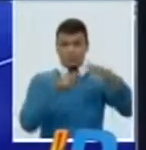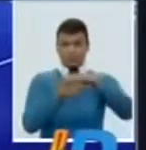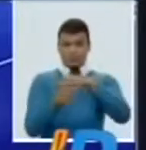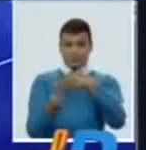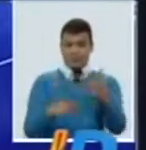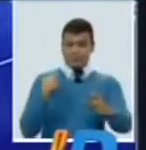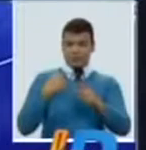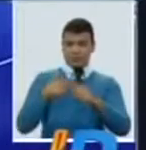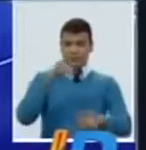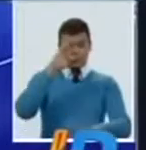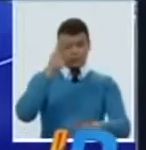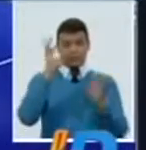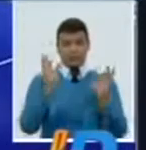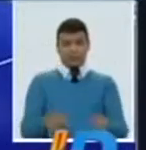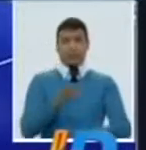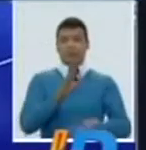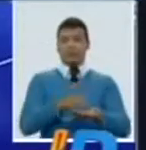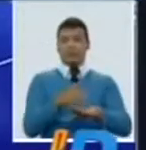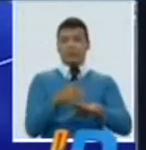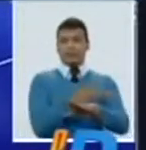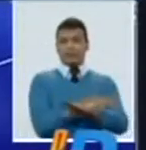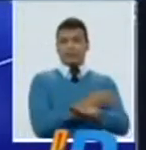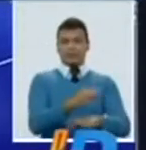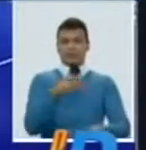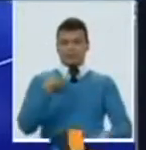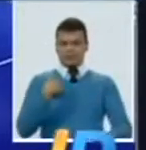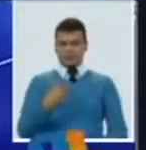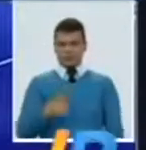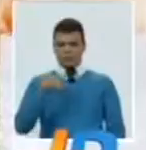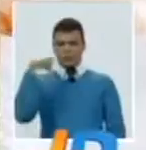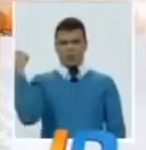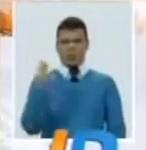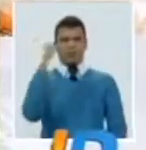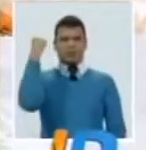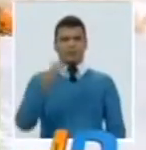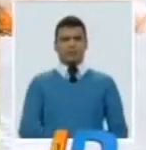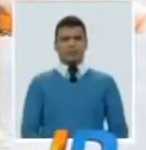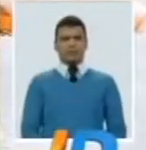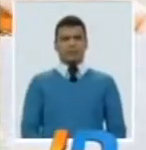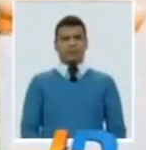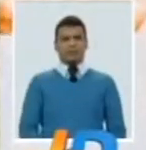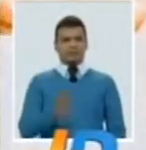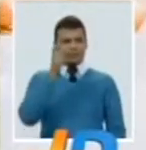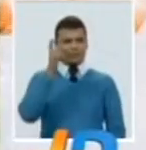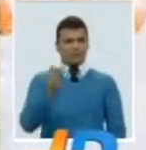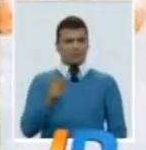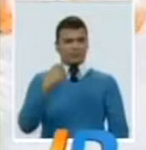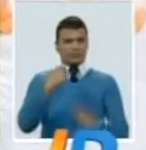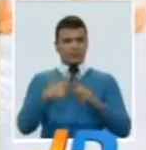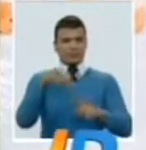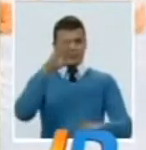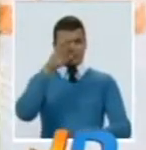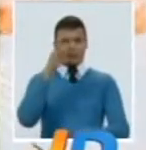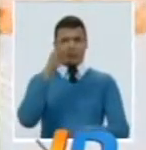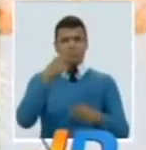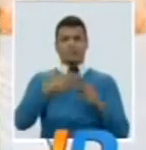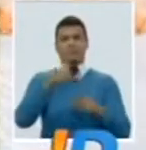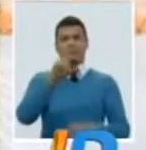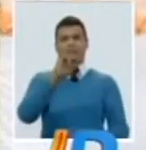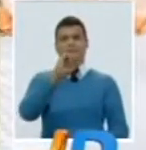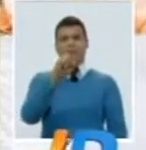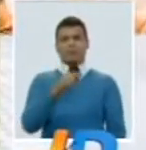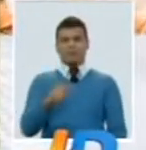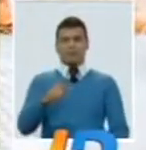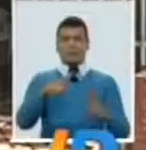ex uniformado habría sido producto de un caso de intolerancia. El agente retirado de la policía, Luis Carlos Rincón, se encontraba en